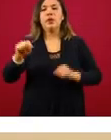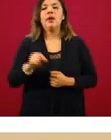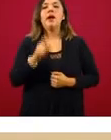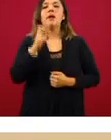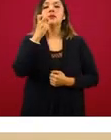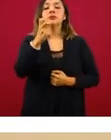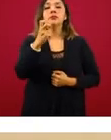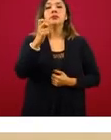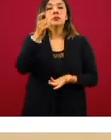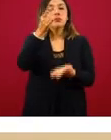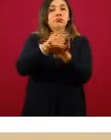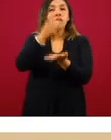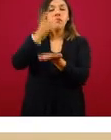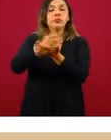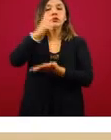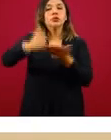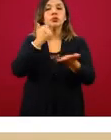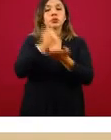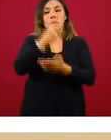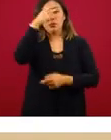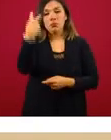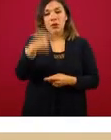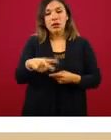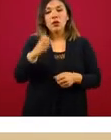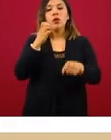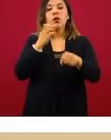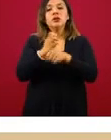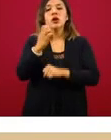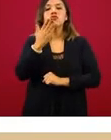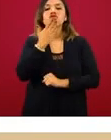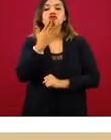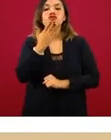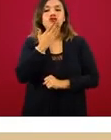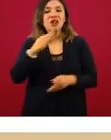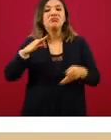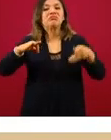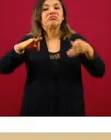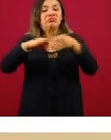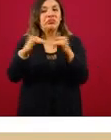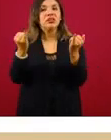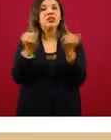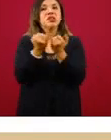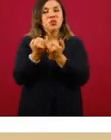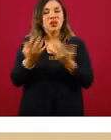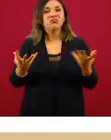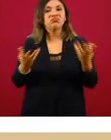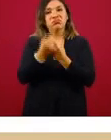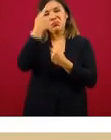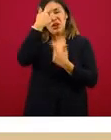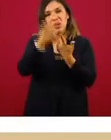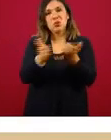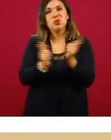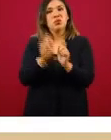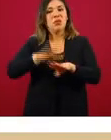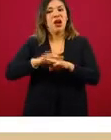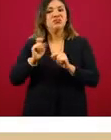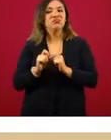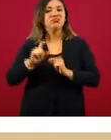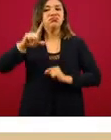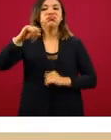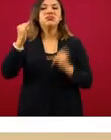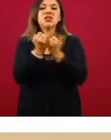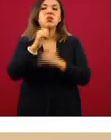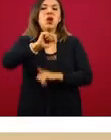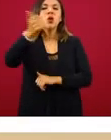diapositiva. Ahí podemos identificarlas, vemos cómo el estado de Sonora se está acercando cada vez más a formar parte de este grupo, así como